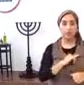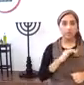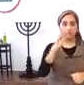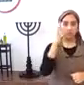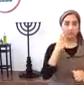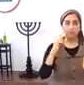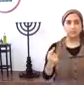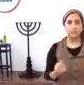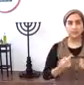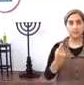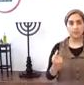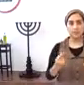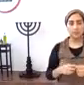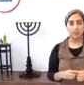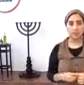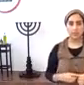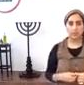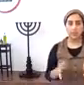pecábamos.